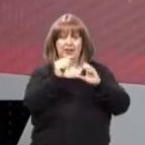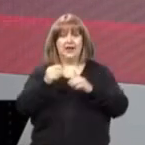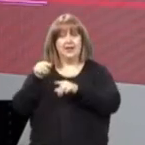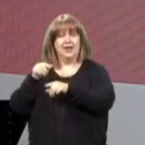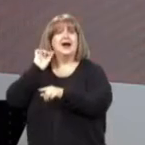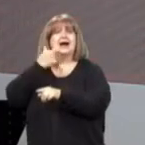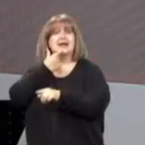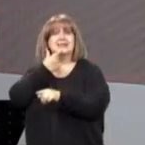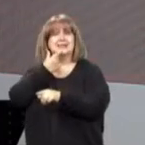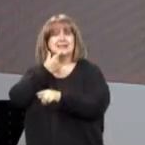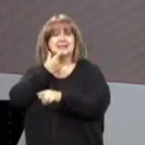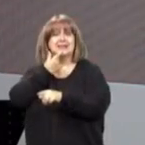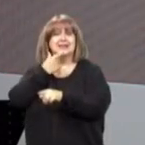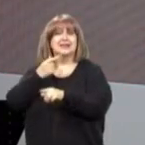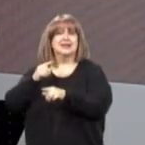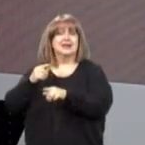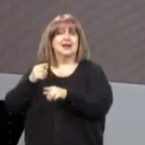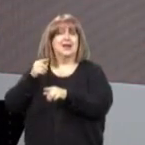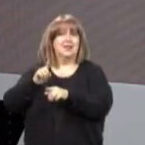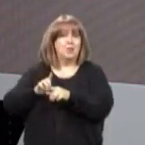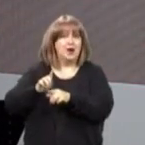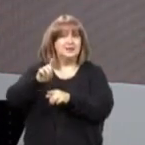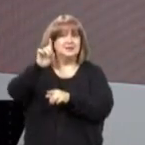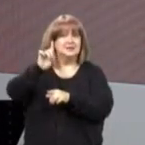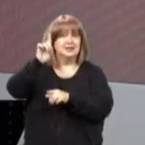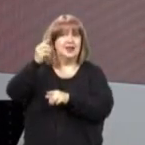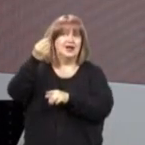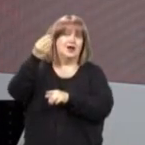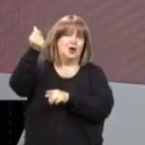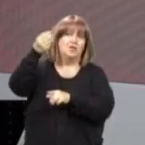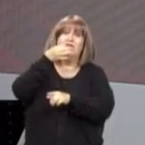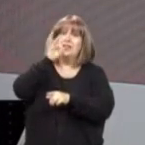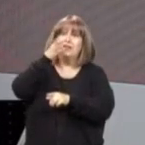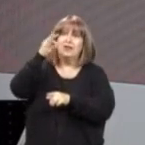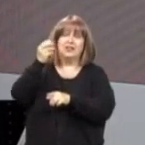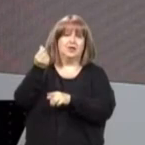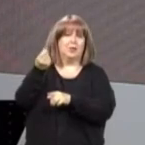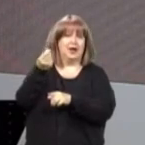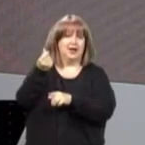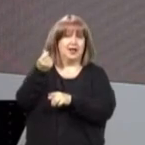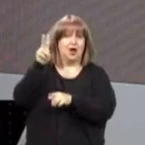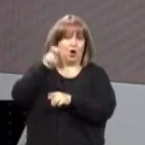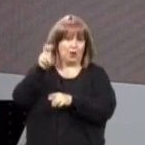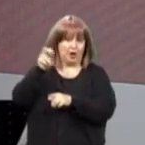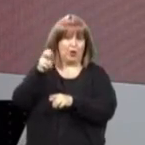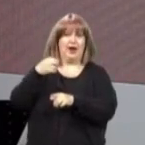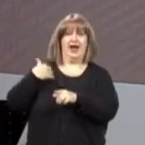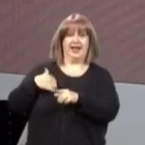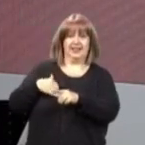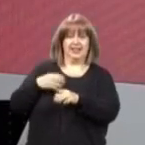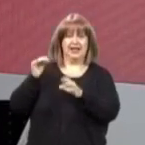generar el congelamiento del gas que lo hace líquido. Ahora, ¿por qué tanta la demora, no? ¿Por qué tanto